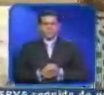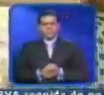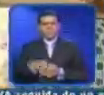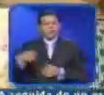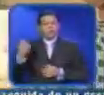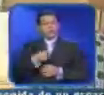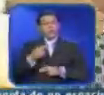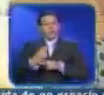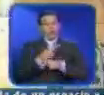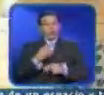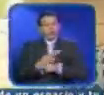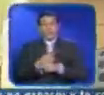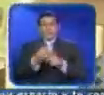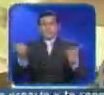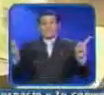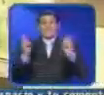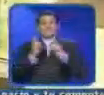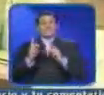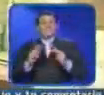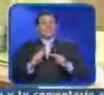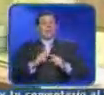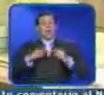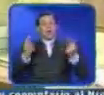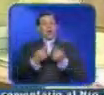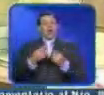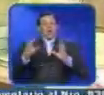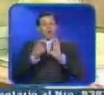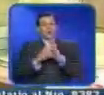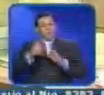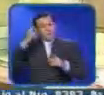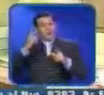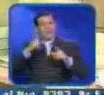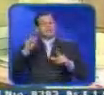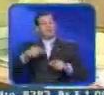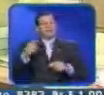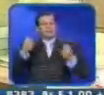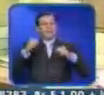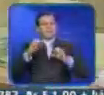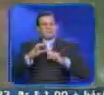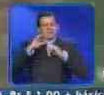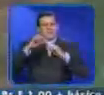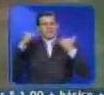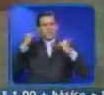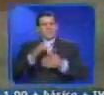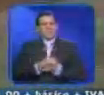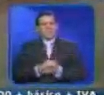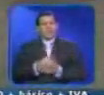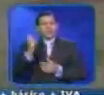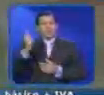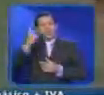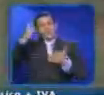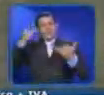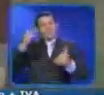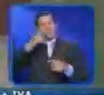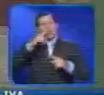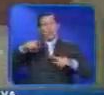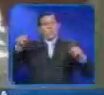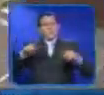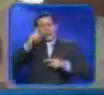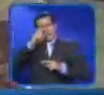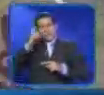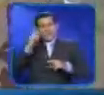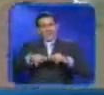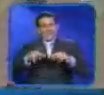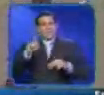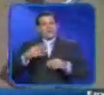Nosotros utilizamos nuestro salón de cursos también como sala para hacer actividades especiales y fiestas. No solamente fiestas de cumpleaños para niños, sino